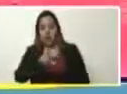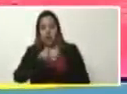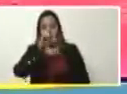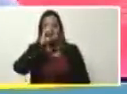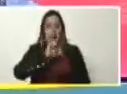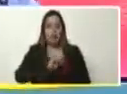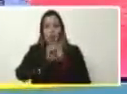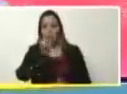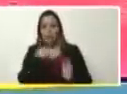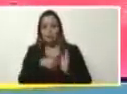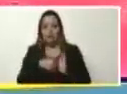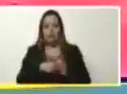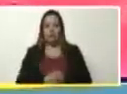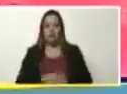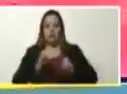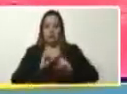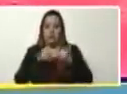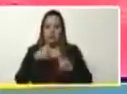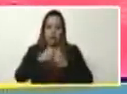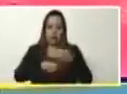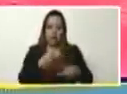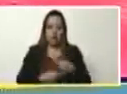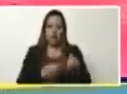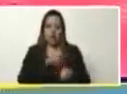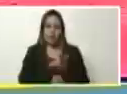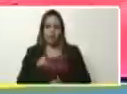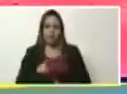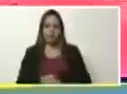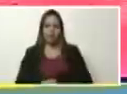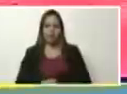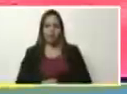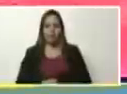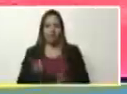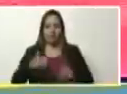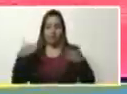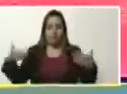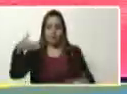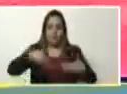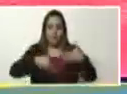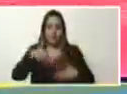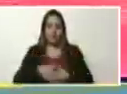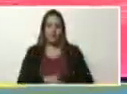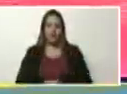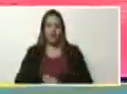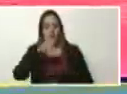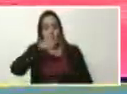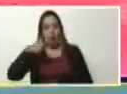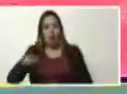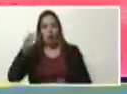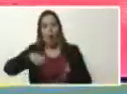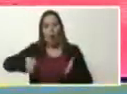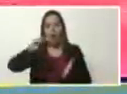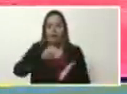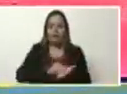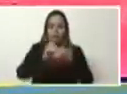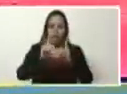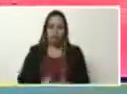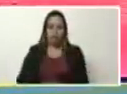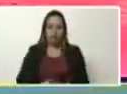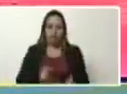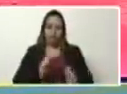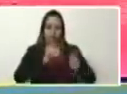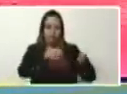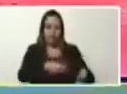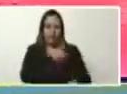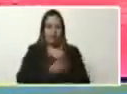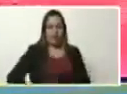año 2000, empezando el siglo XXI. Y en esa mega elección, el pueblo ratificó a Chávez con